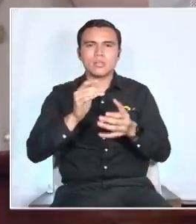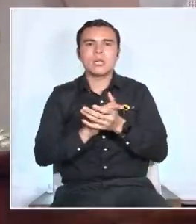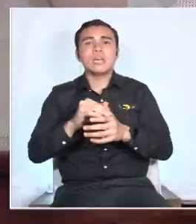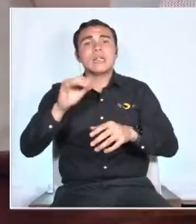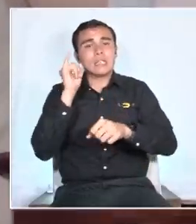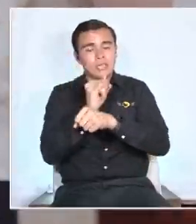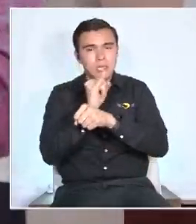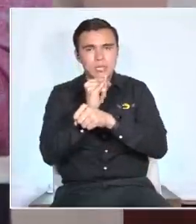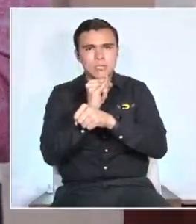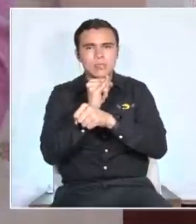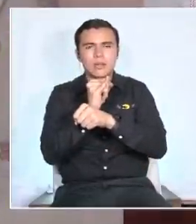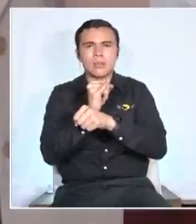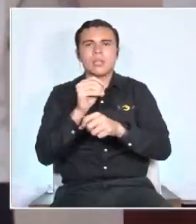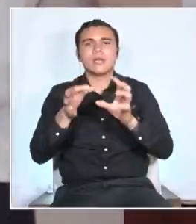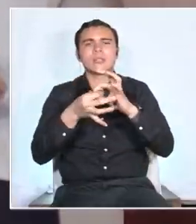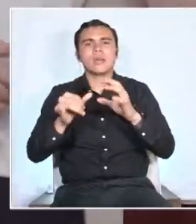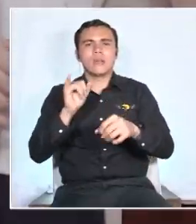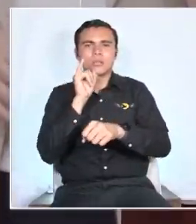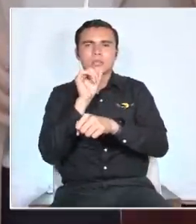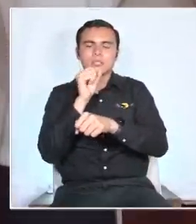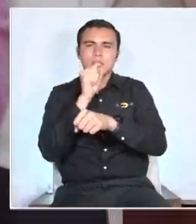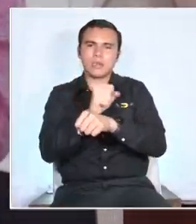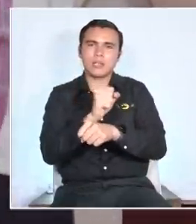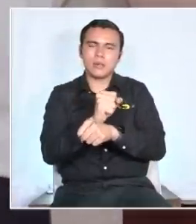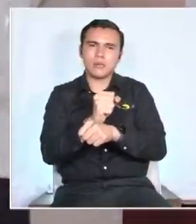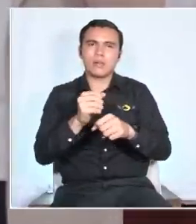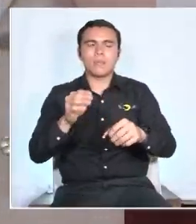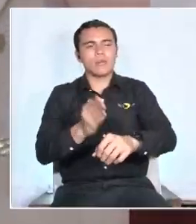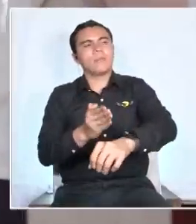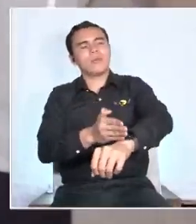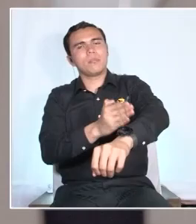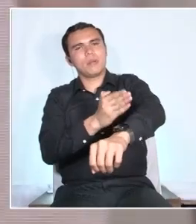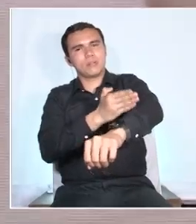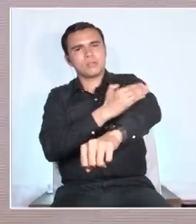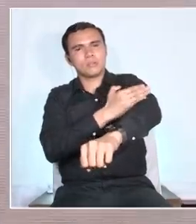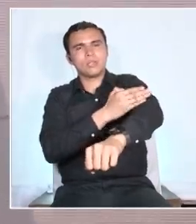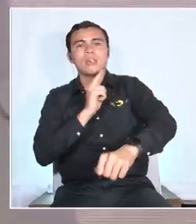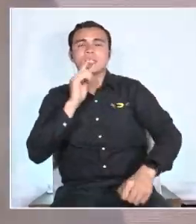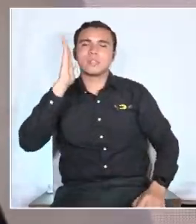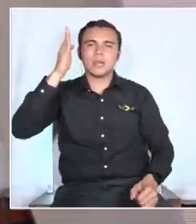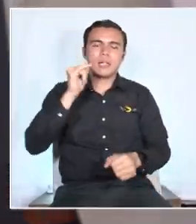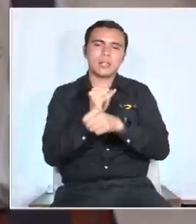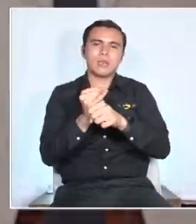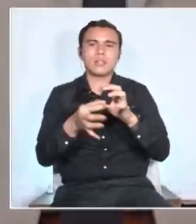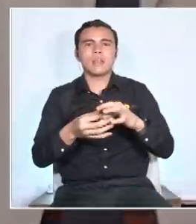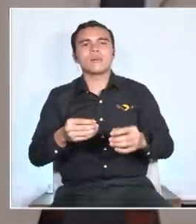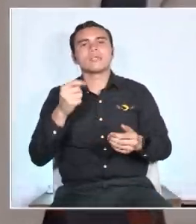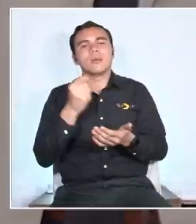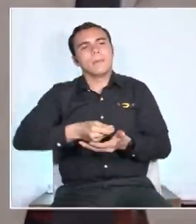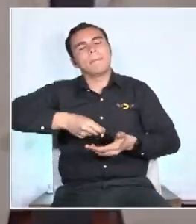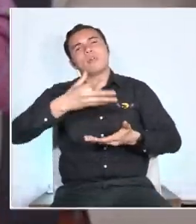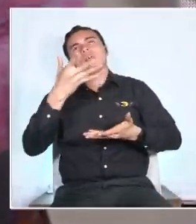la iglesia de los empresarios prósperos, será la iglesia de los